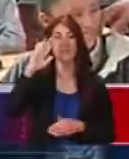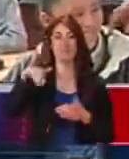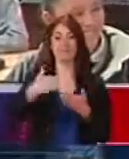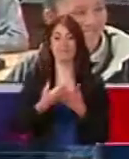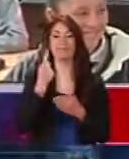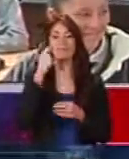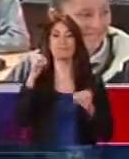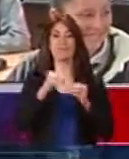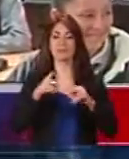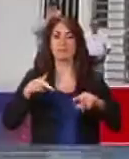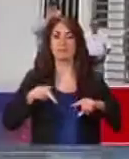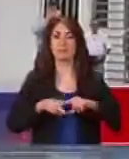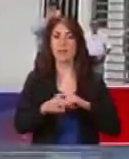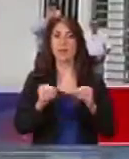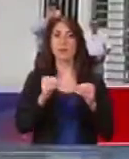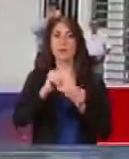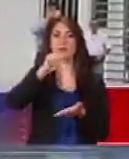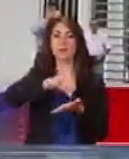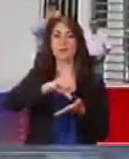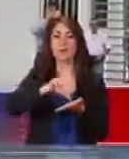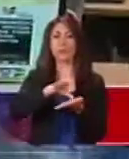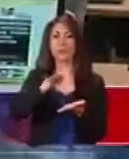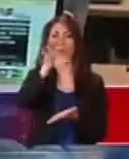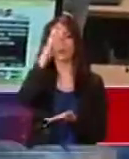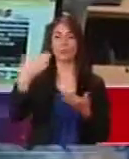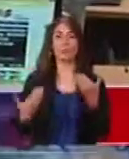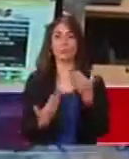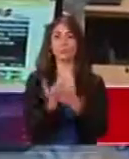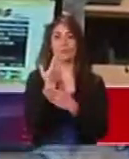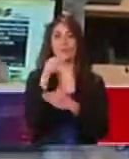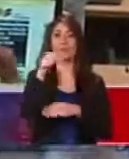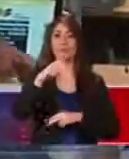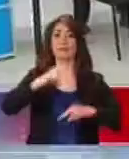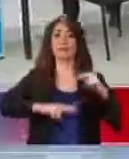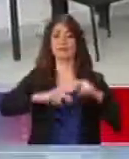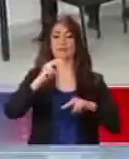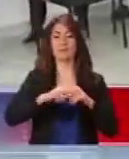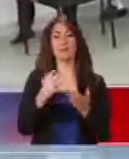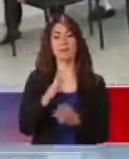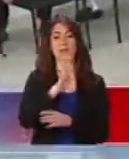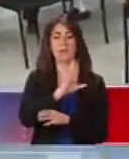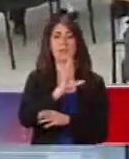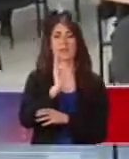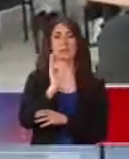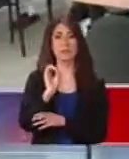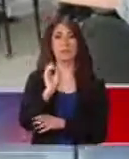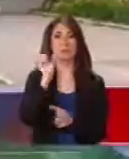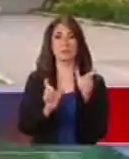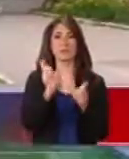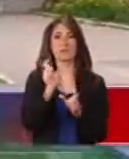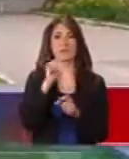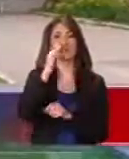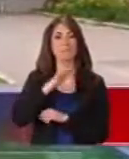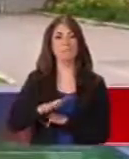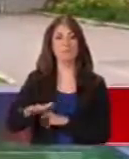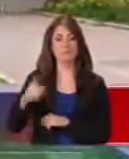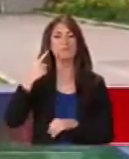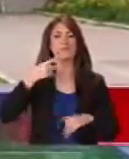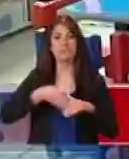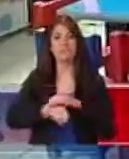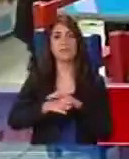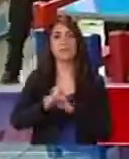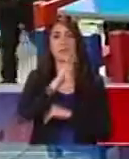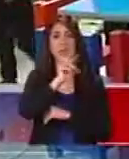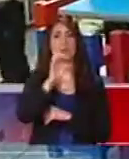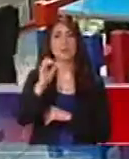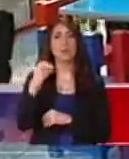para inaugurar una nueva unidad educativa del milenio. Esta obra acogerá a unos 570 estudiantes y es parte de las más de 200